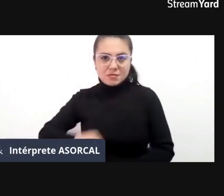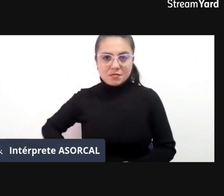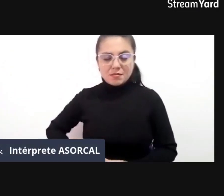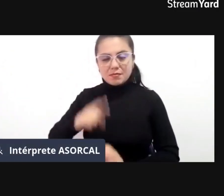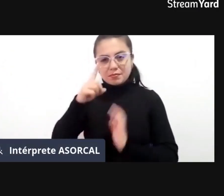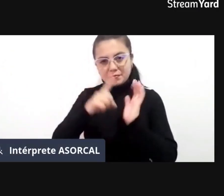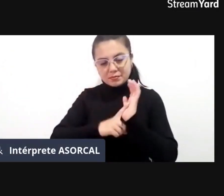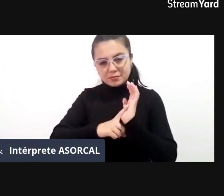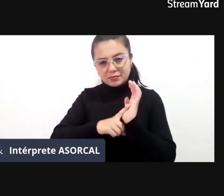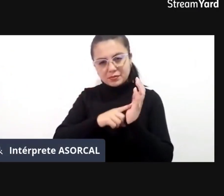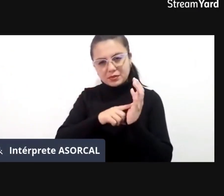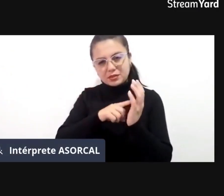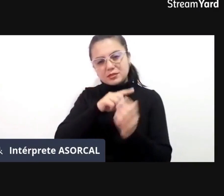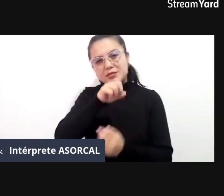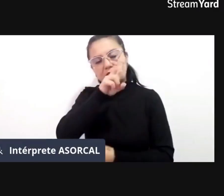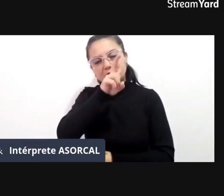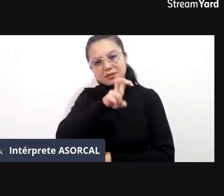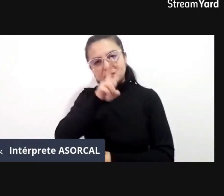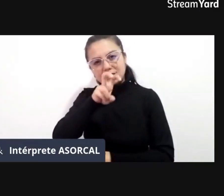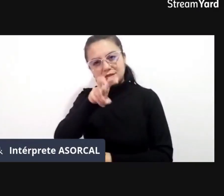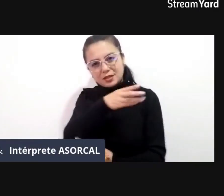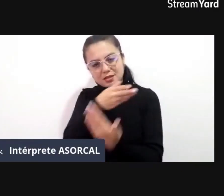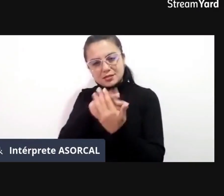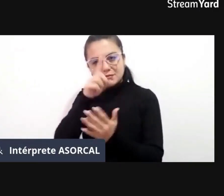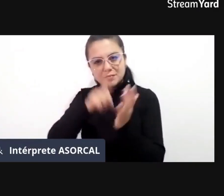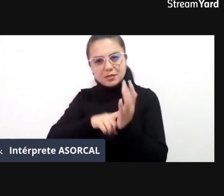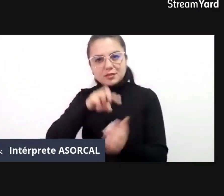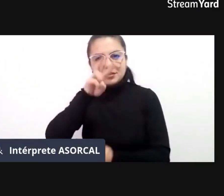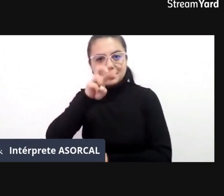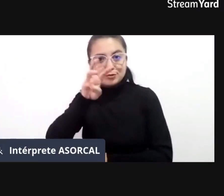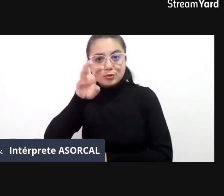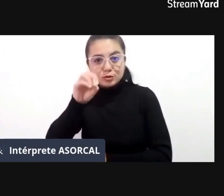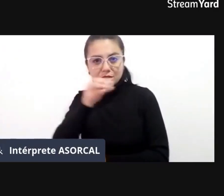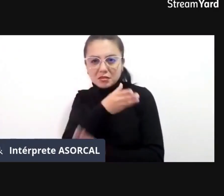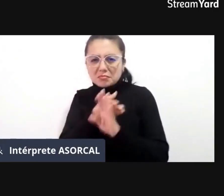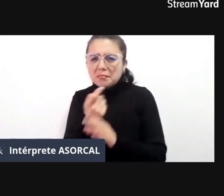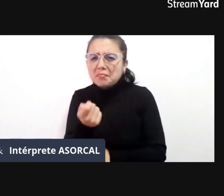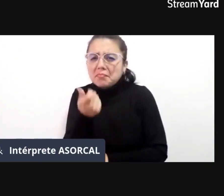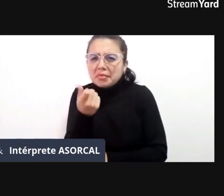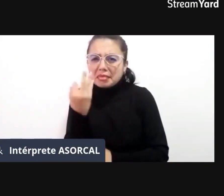el obispado más breve, solamente 3 años.